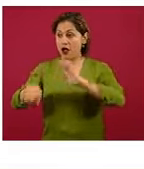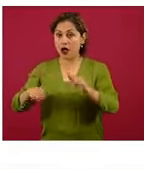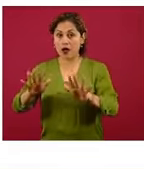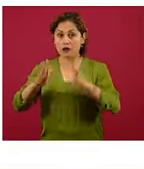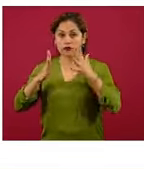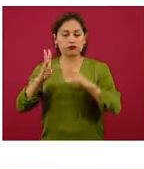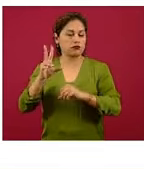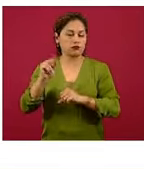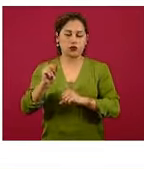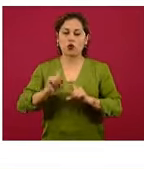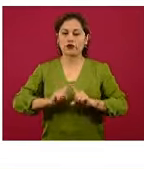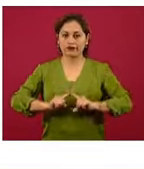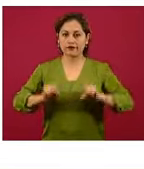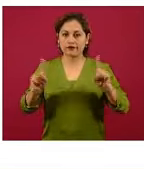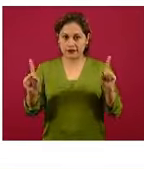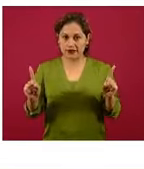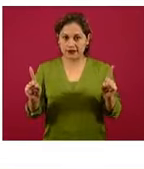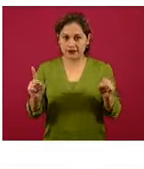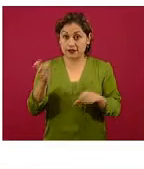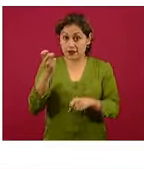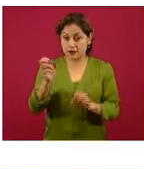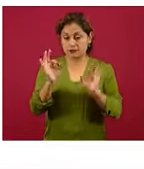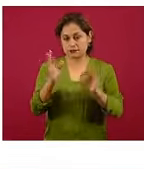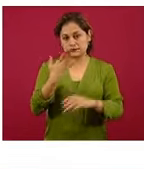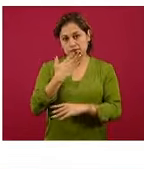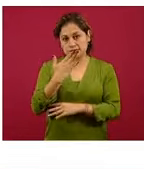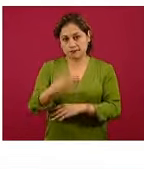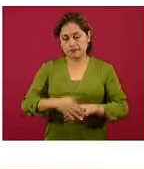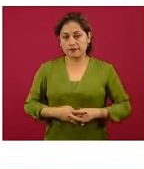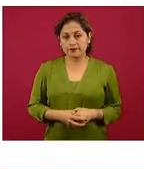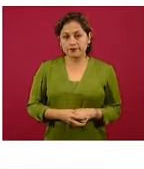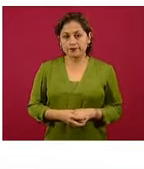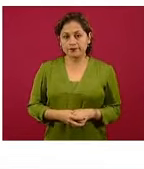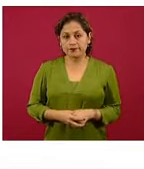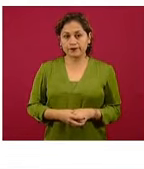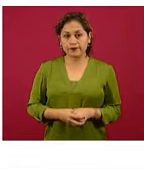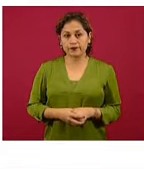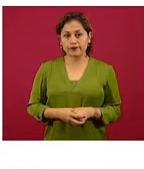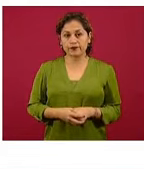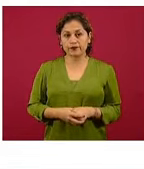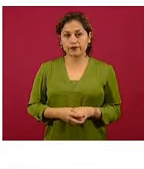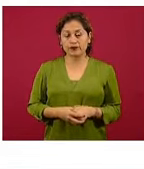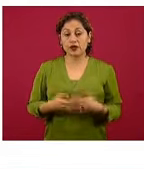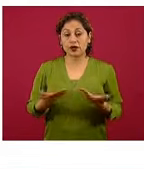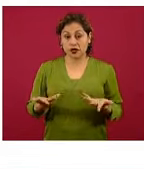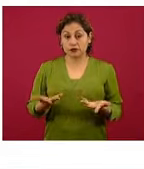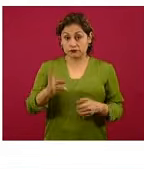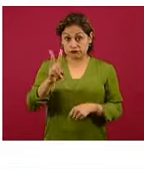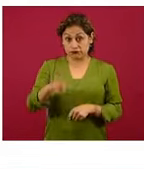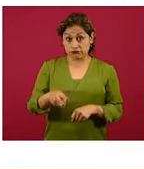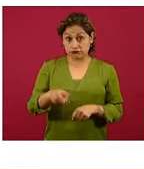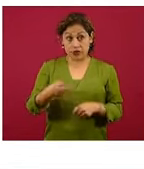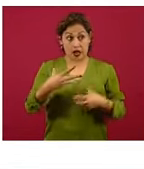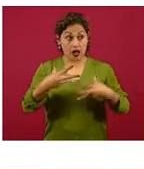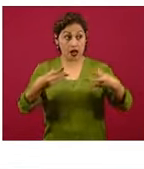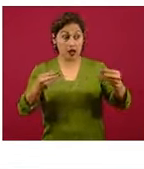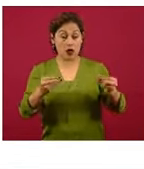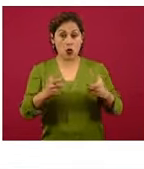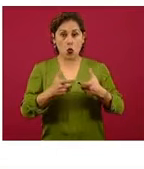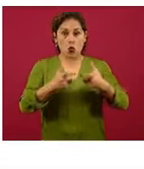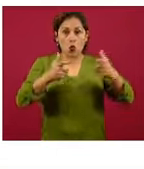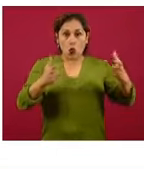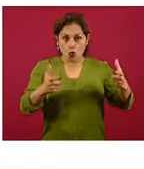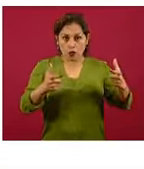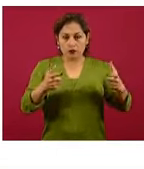para efecto de los casos, en donde hemos tenido aceleraciones e incrementos bastante importantes. Sin